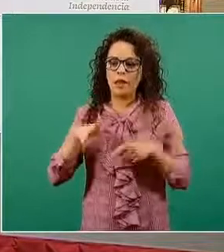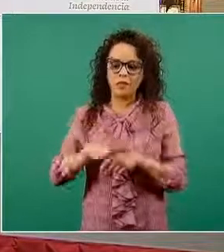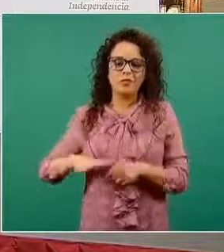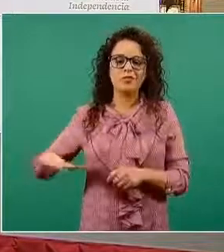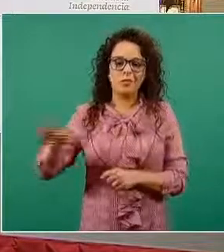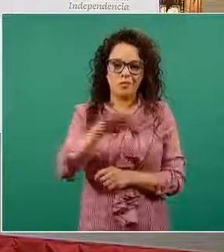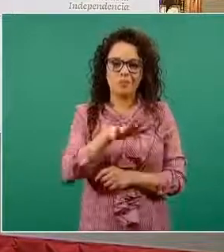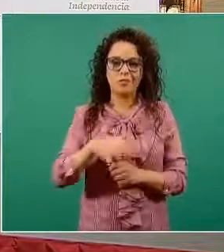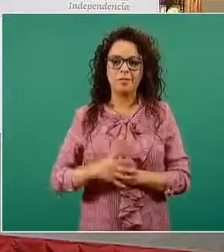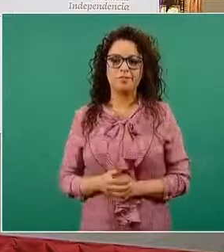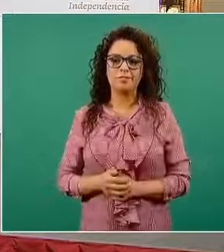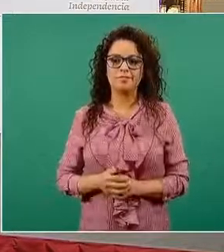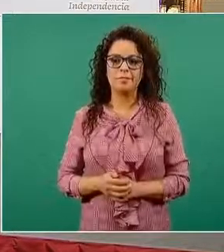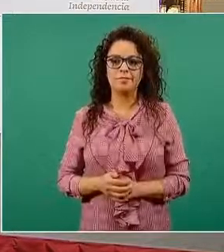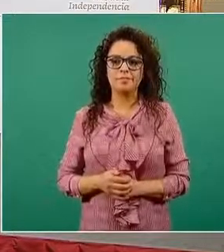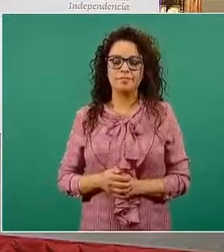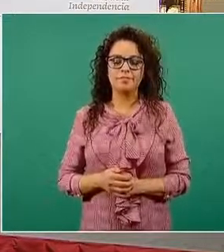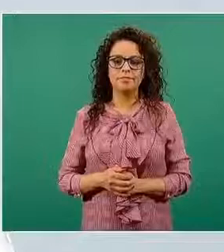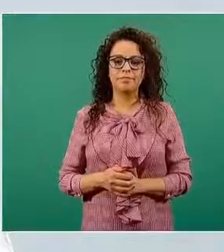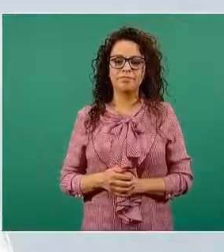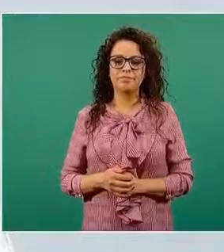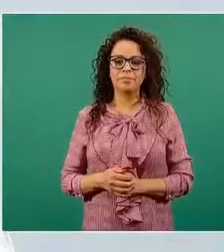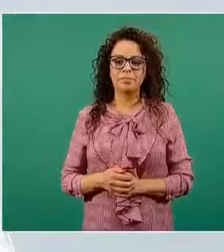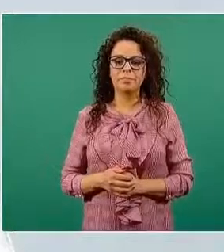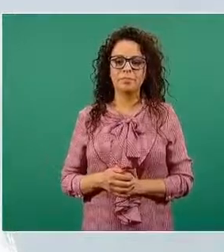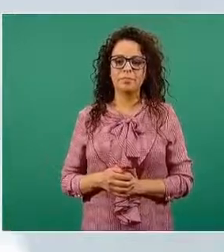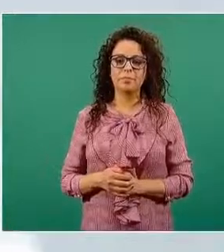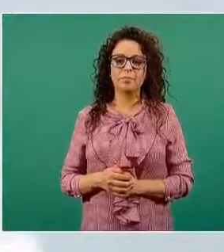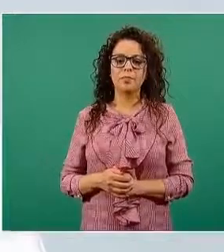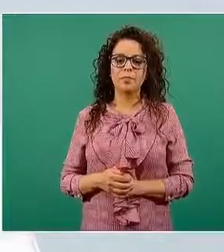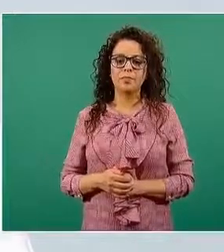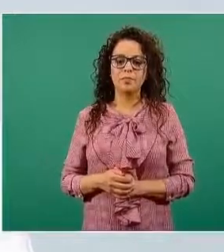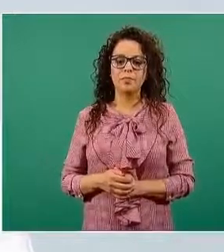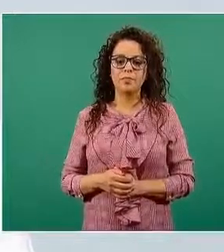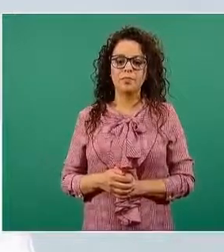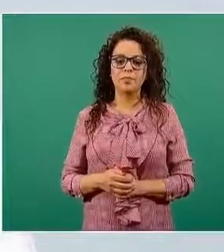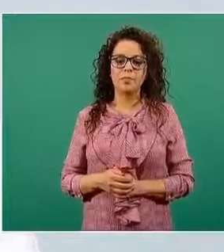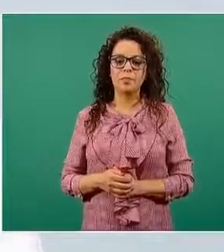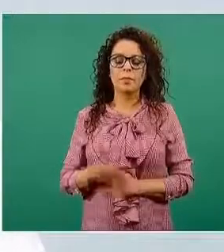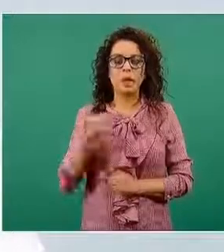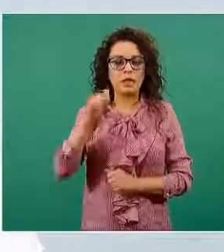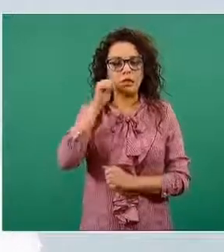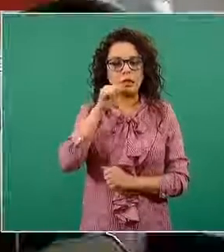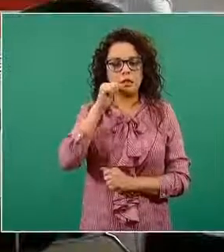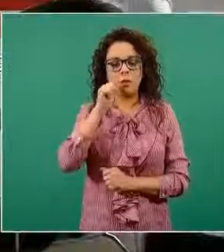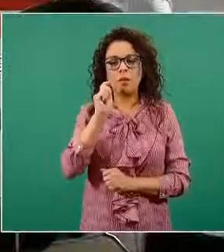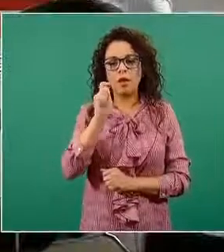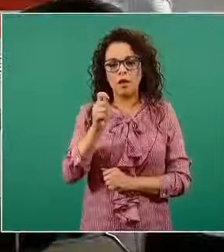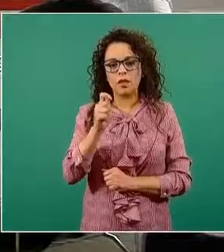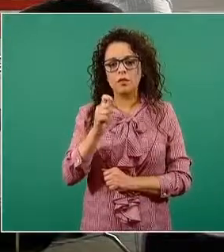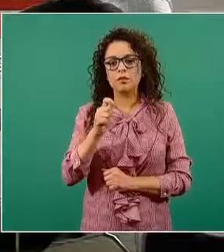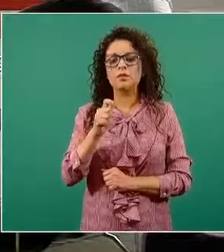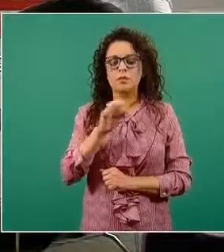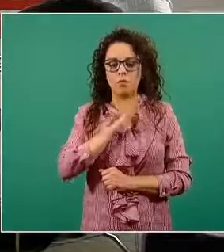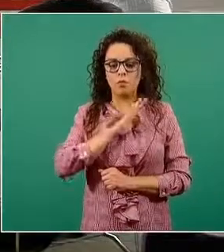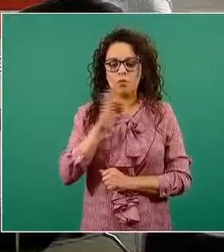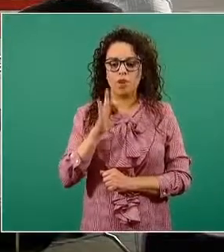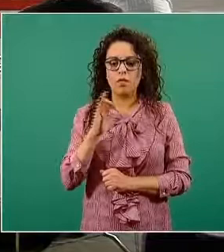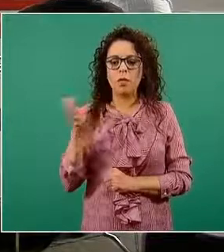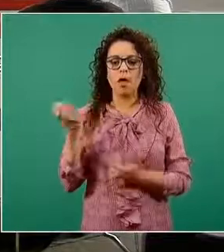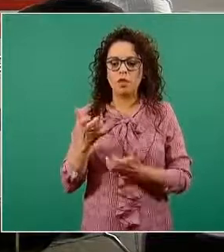mecanismo, y siempre obviamente dejaremos un espacio antes de cerrar la conferencia para preguntas también que